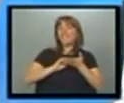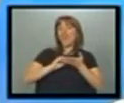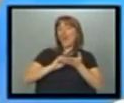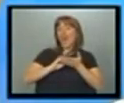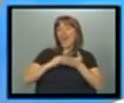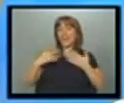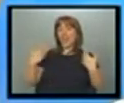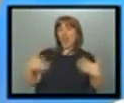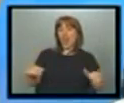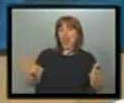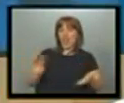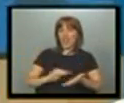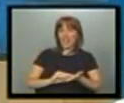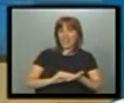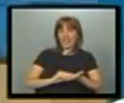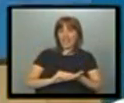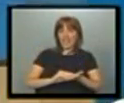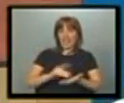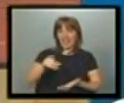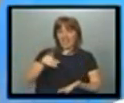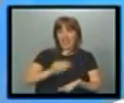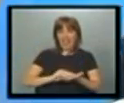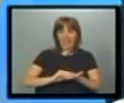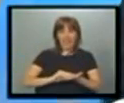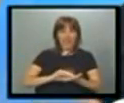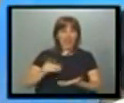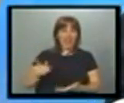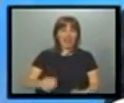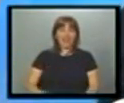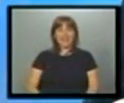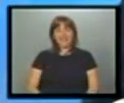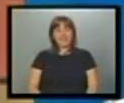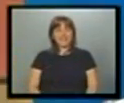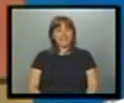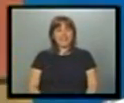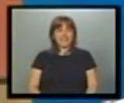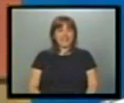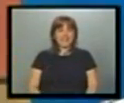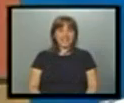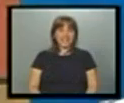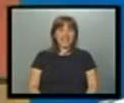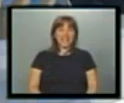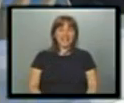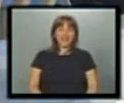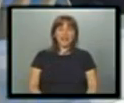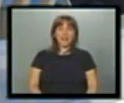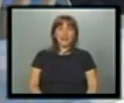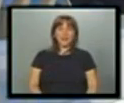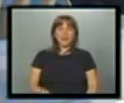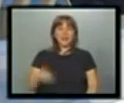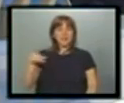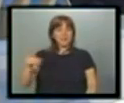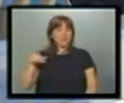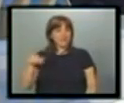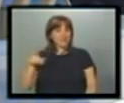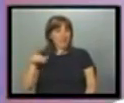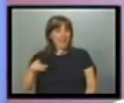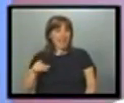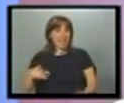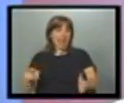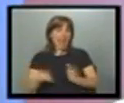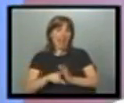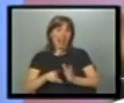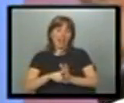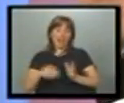ahora, cuando hablo con la parte empresarial, cuando hablo con la doctora Latma, no me gusta. La doctora, eso sí, no le vayas a pedir que te reconozca un derecho porque no, sabés que